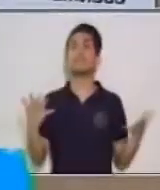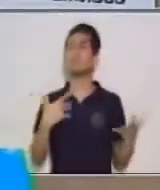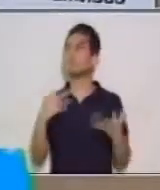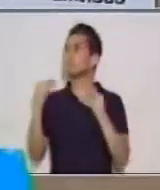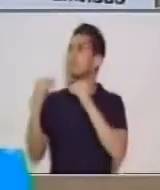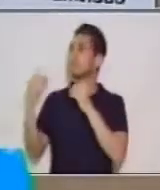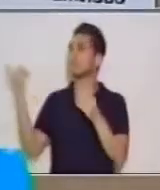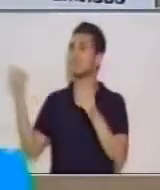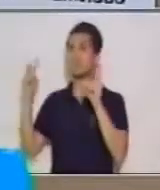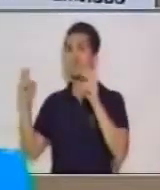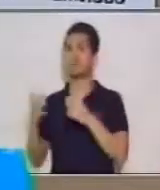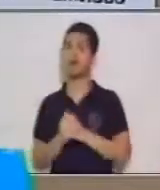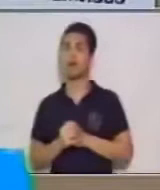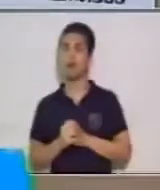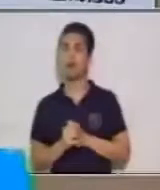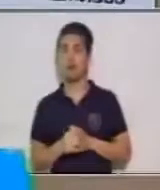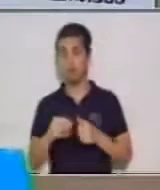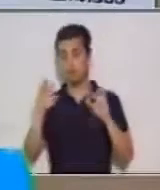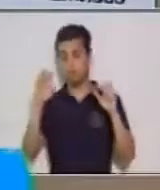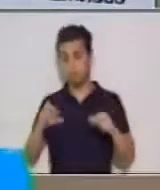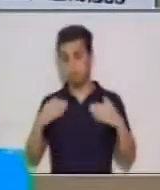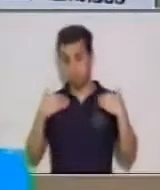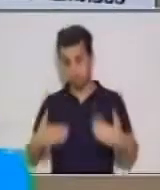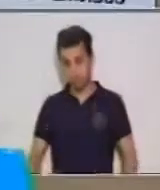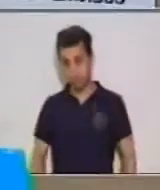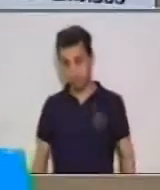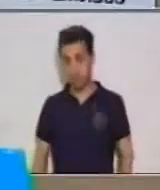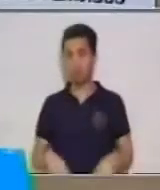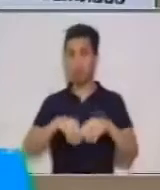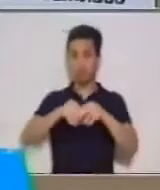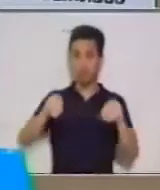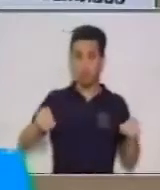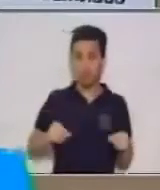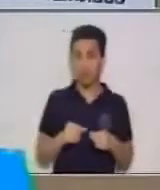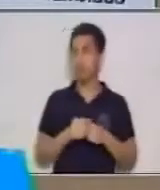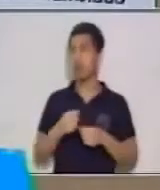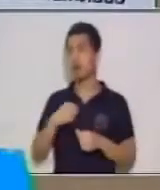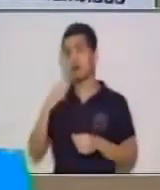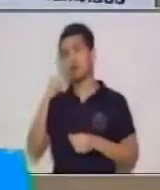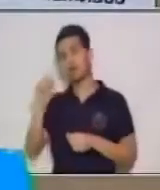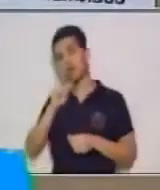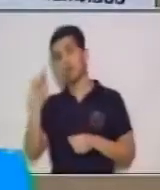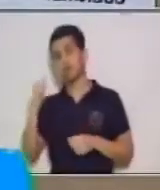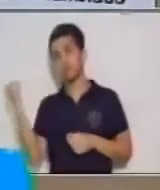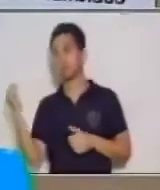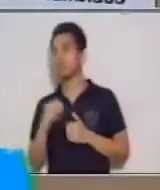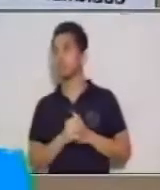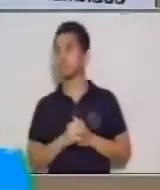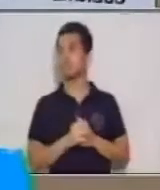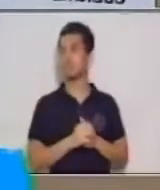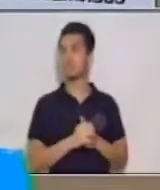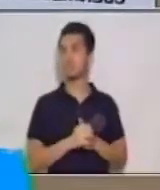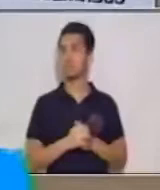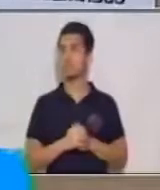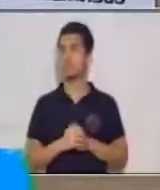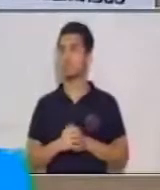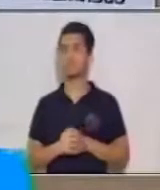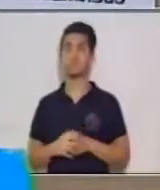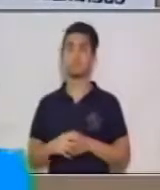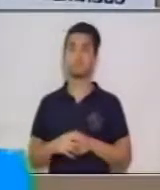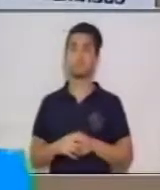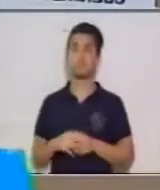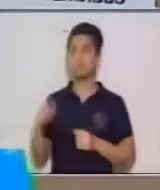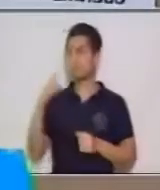hablando. Me están hablando de los humanos, de la tierra. ¿Qué otros elementos me mencionaron? ¿Te recuerdas? Aquí vamos a encontrar